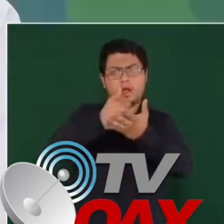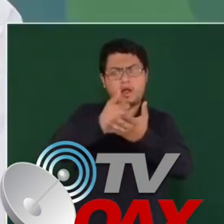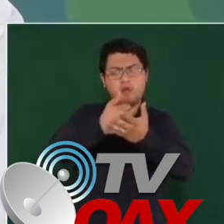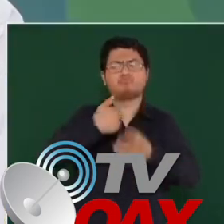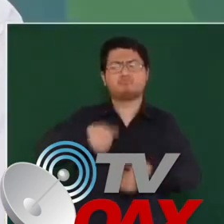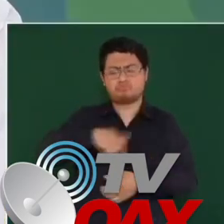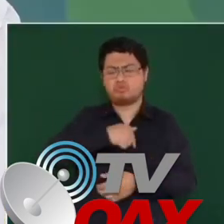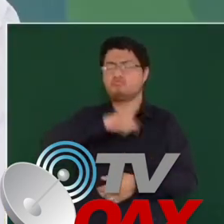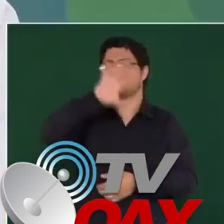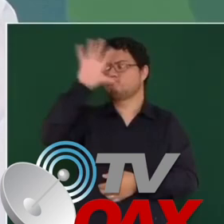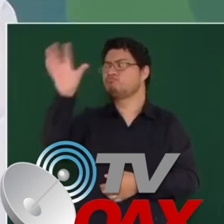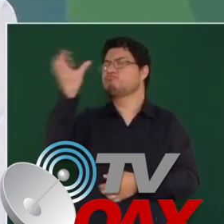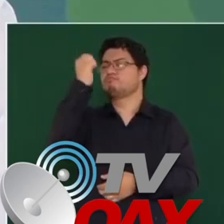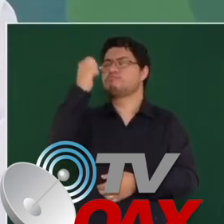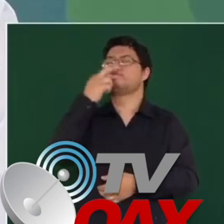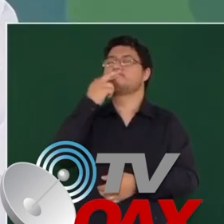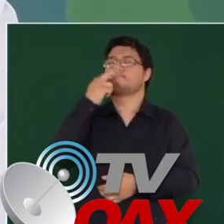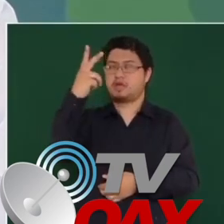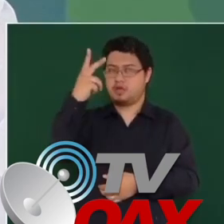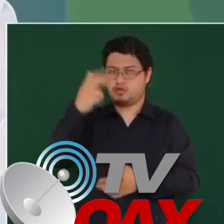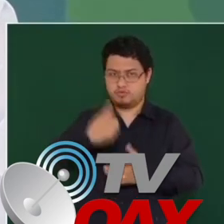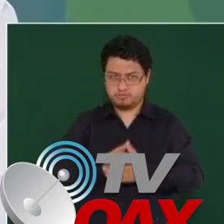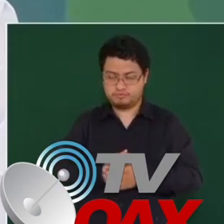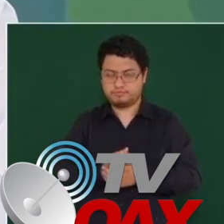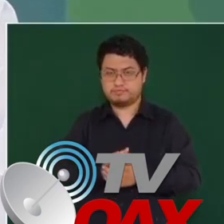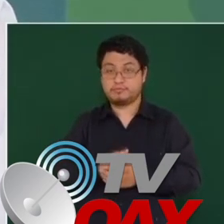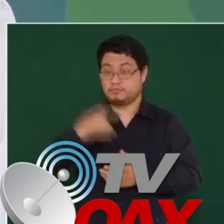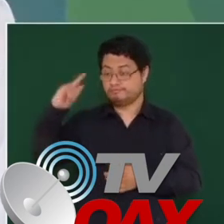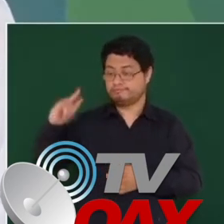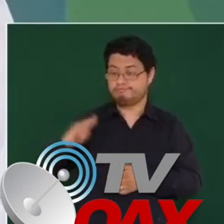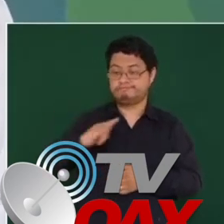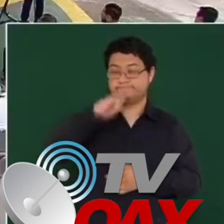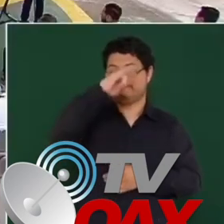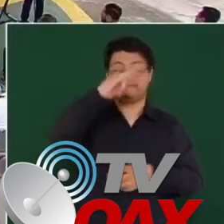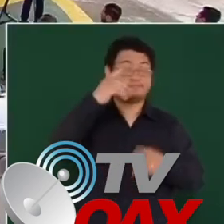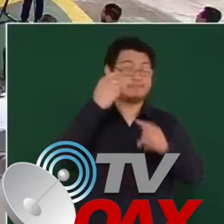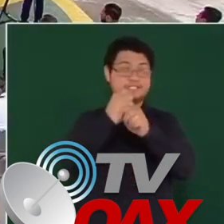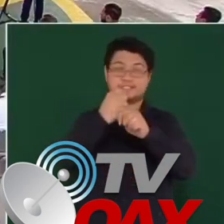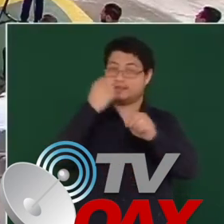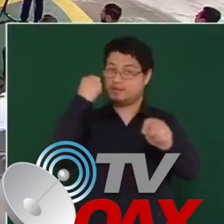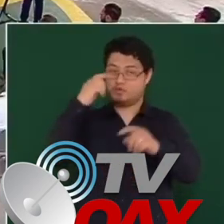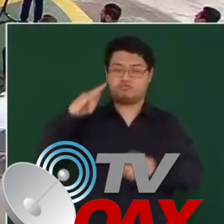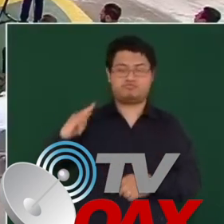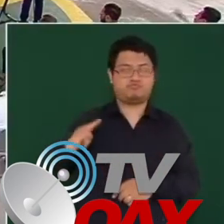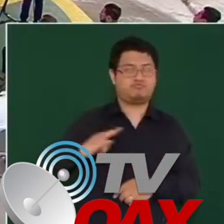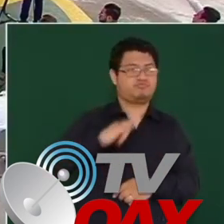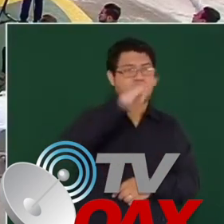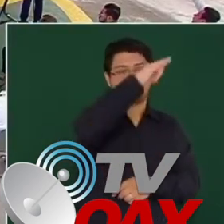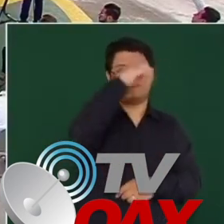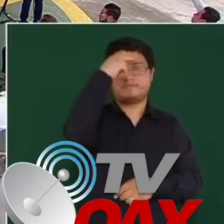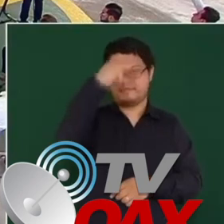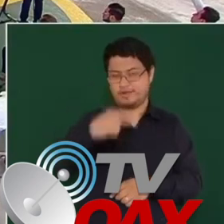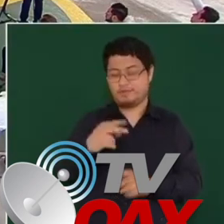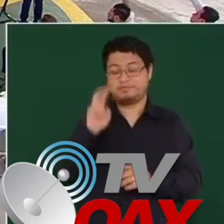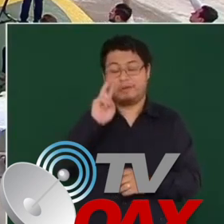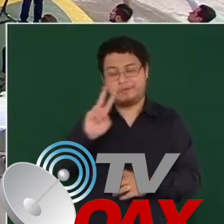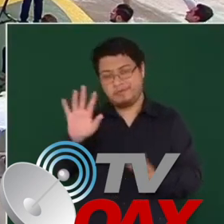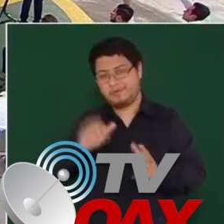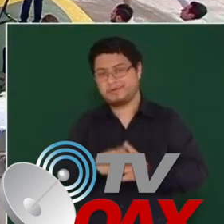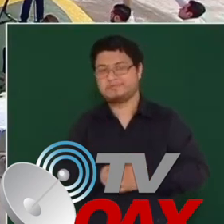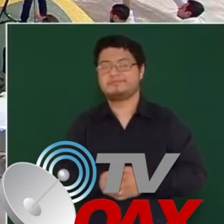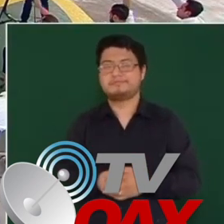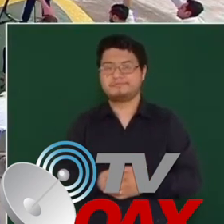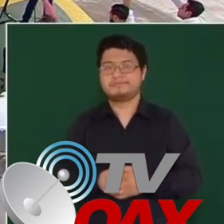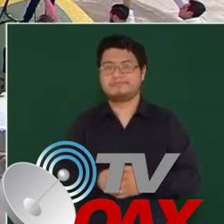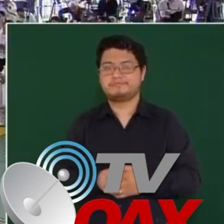logremos mejorar todo el sistema de transporte de aviación en México. Pero ya lo estamos viendo. Muchas